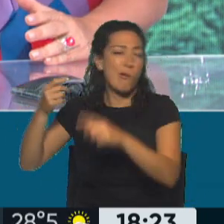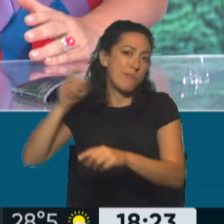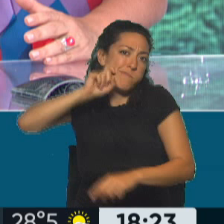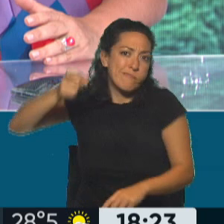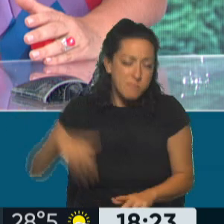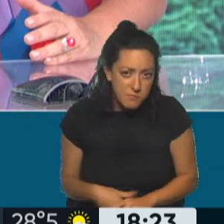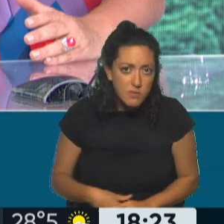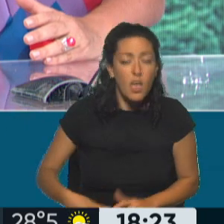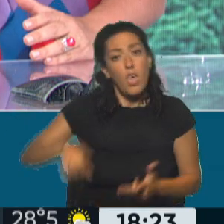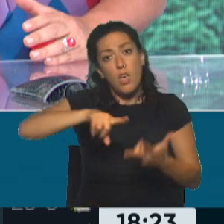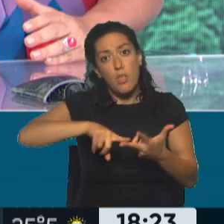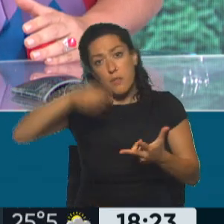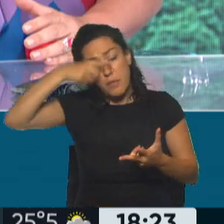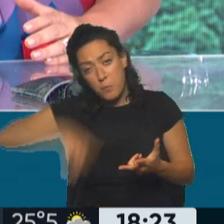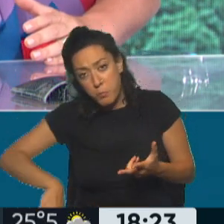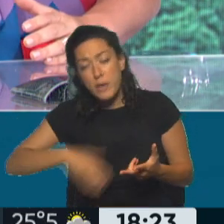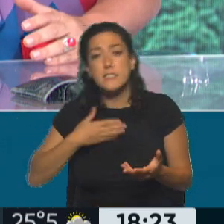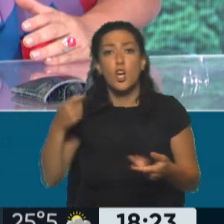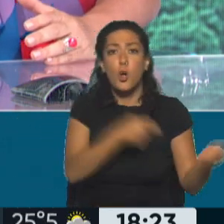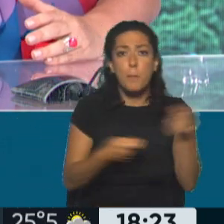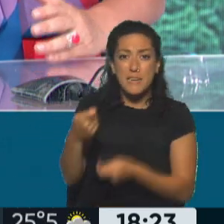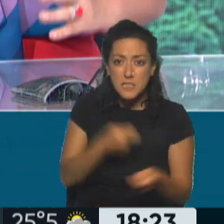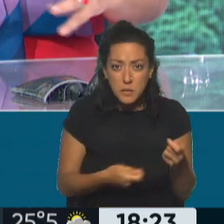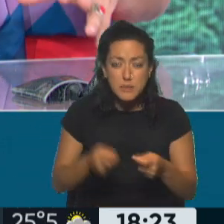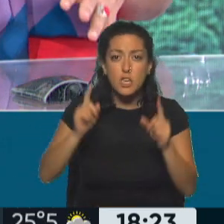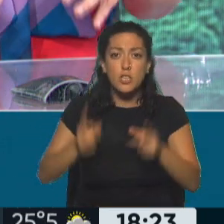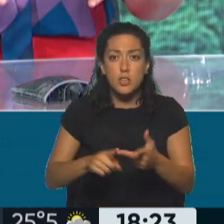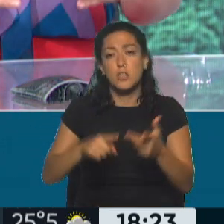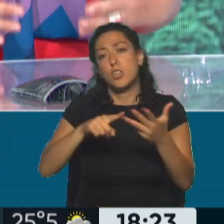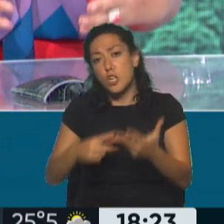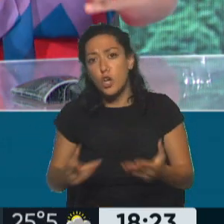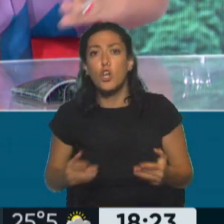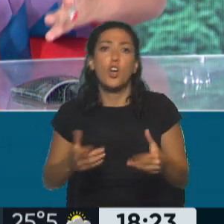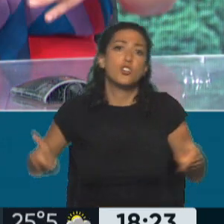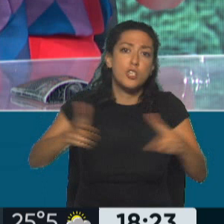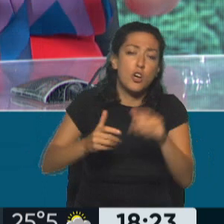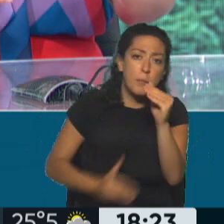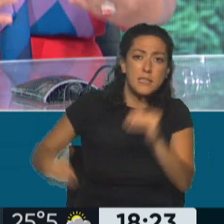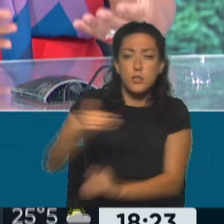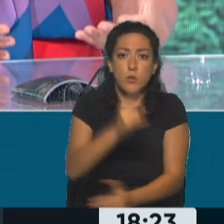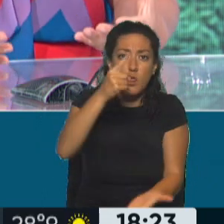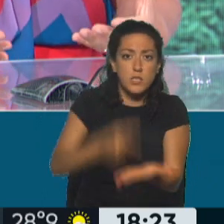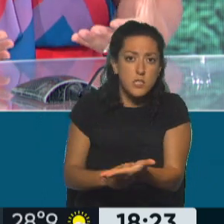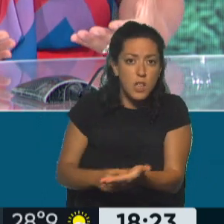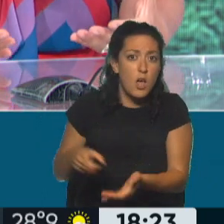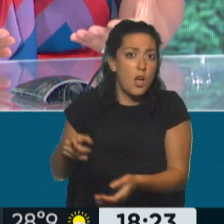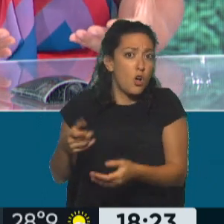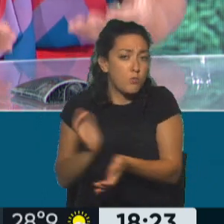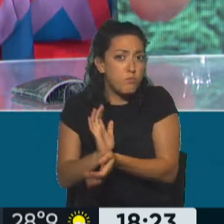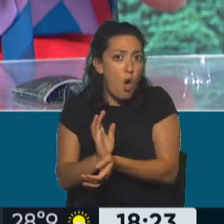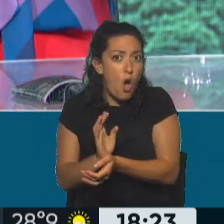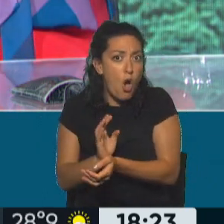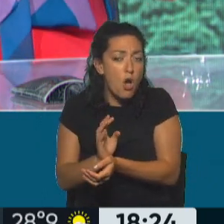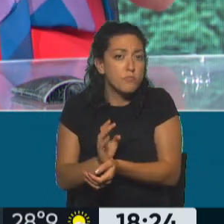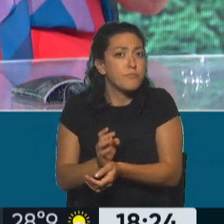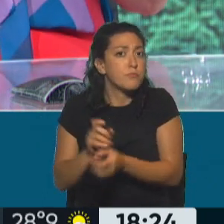vienen estos fallos de coparticipación y Consejo de la Magistratura, que son fallos donde hay una extralimitación de las facultades